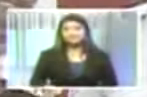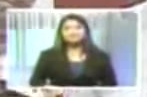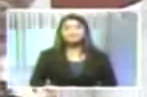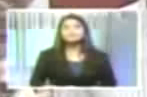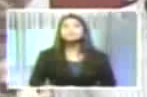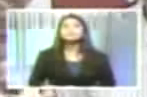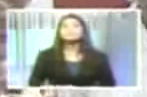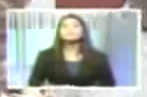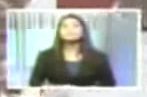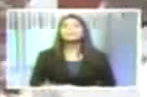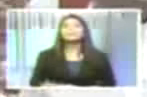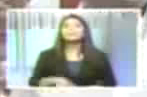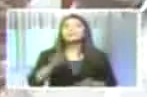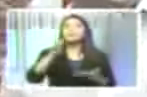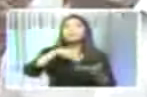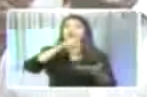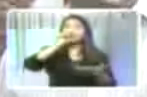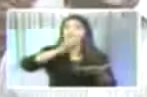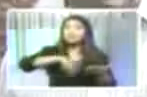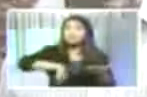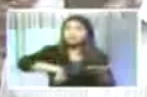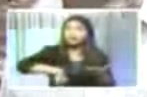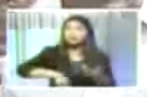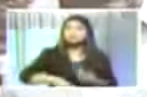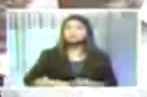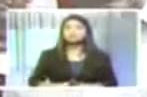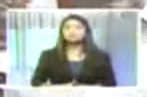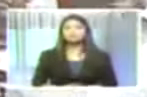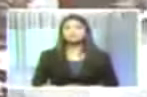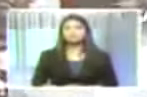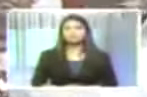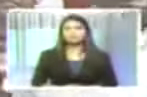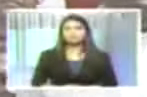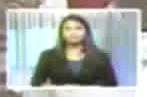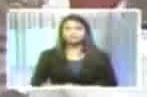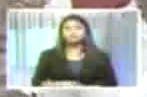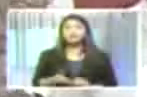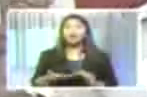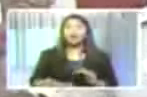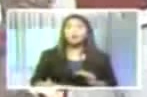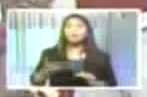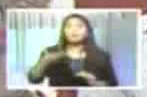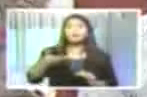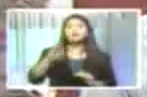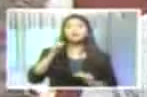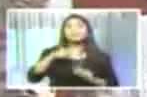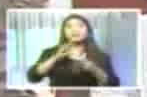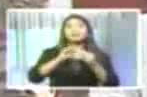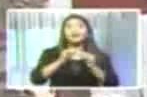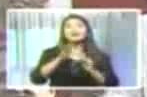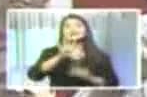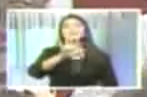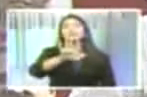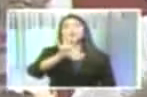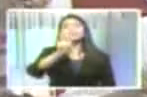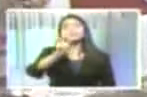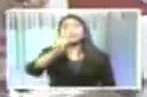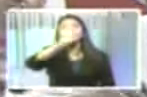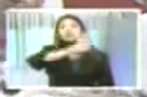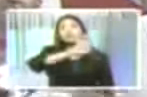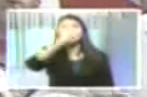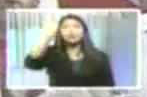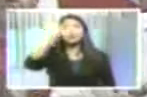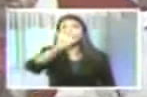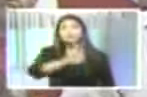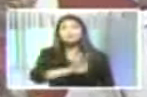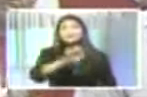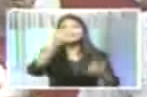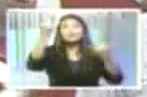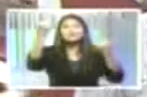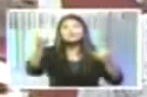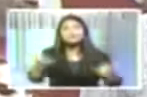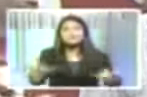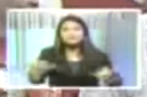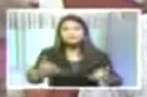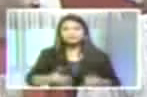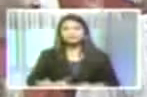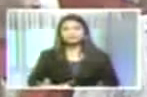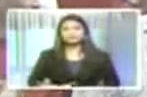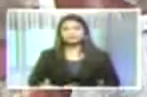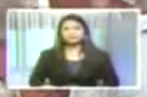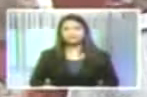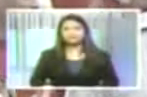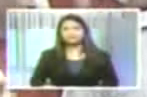Voy a proceder a firmar el aumento y el ajuste del 54% inmediato.